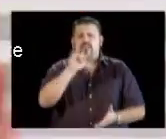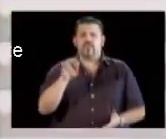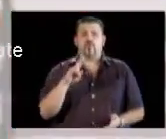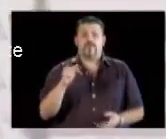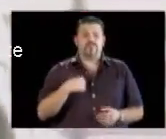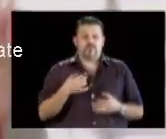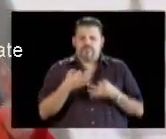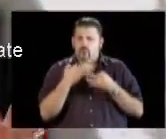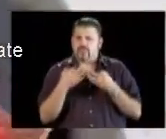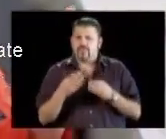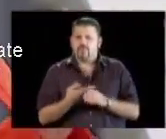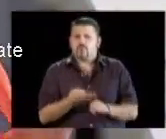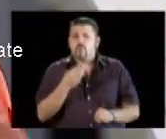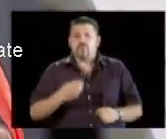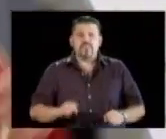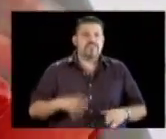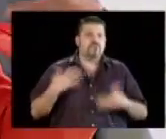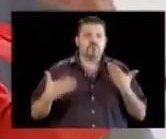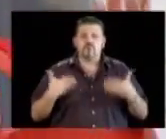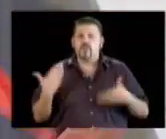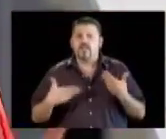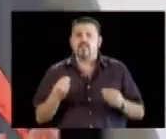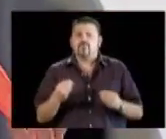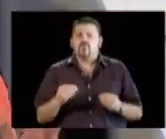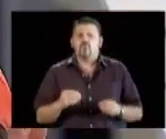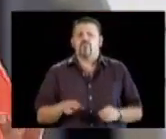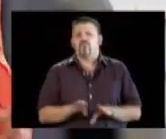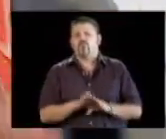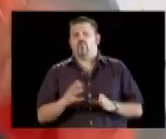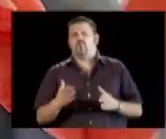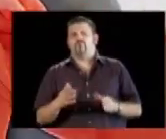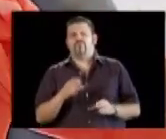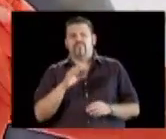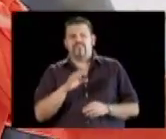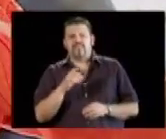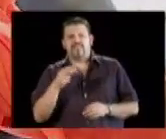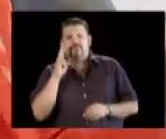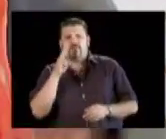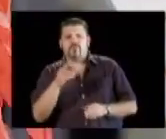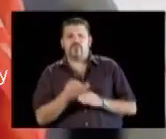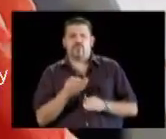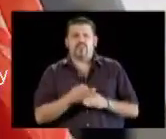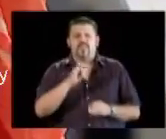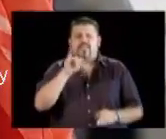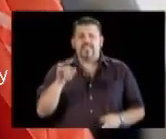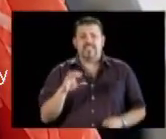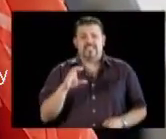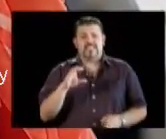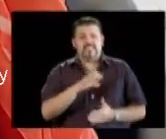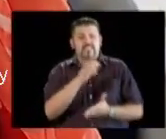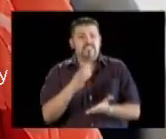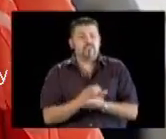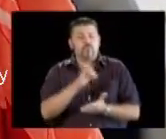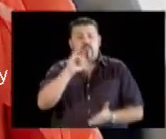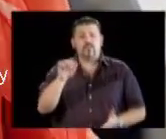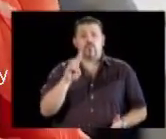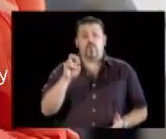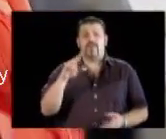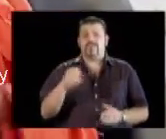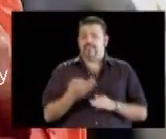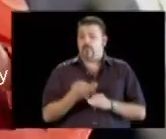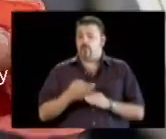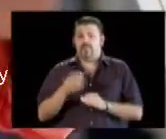de participar contigo en todo el tema de educación. Y vengo a Ciudad Juárez y Jorge hace la presentación de Educare